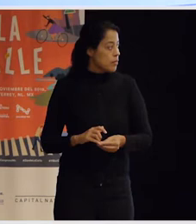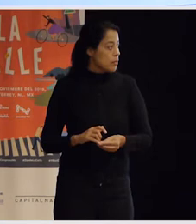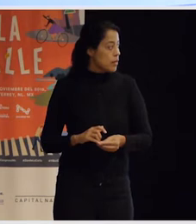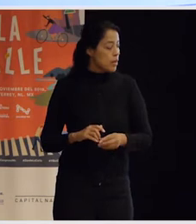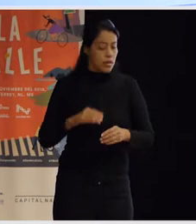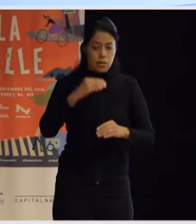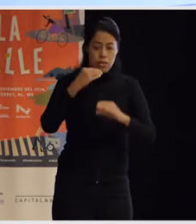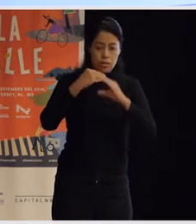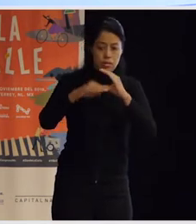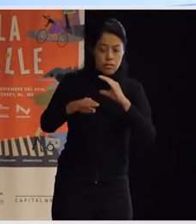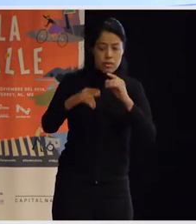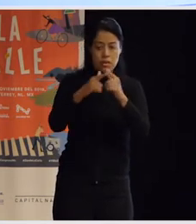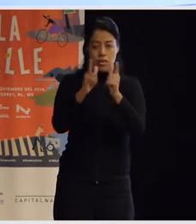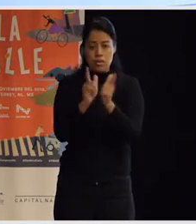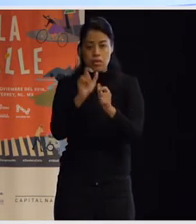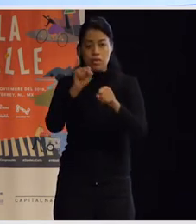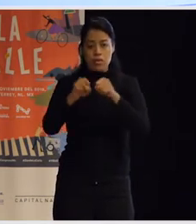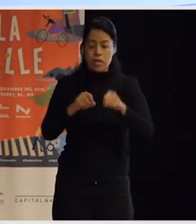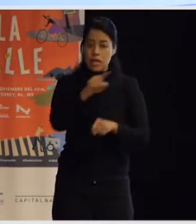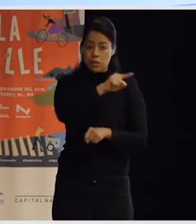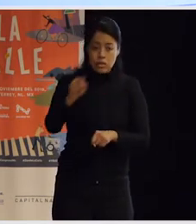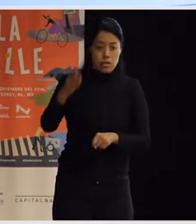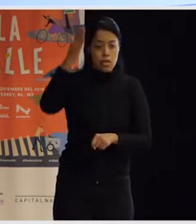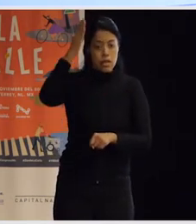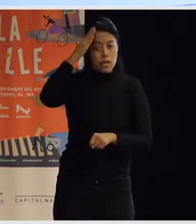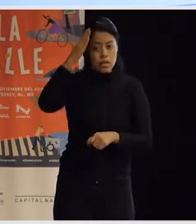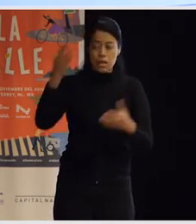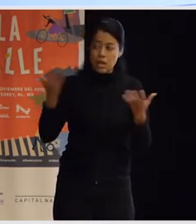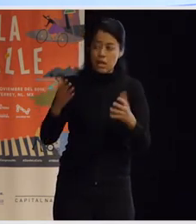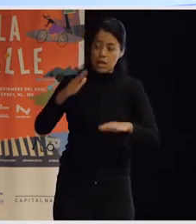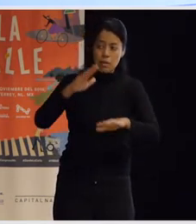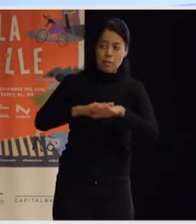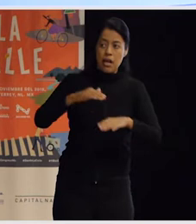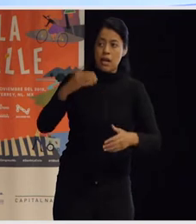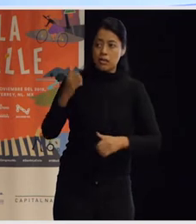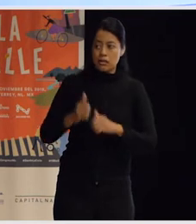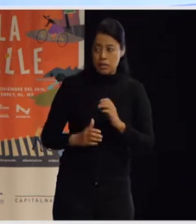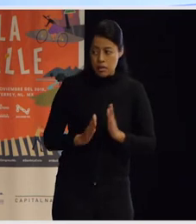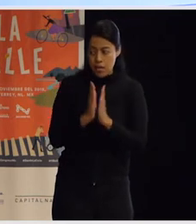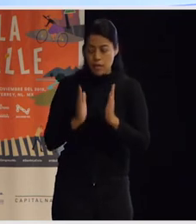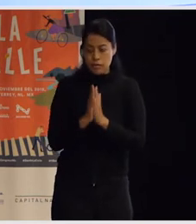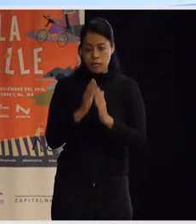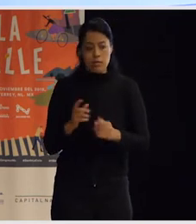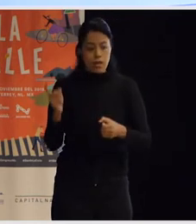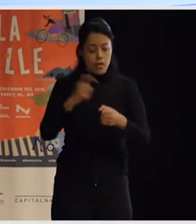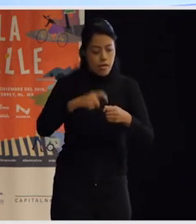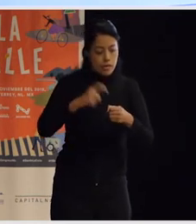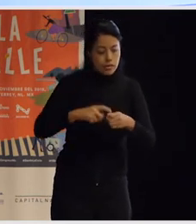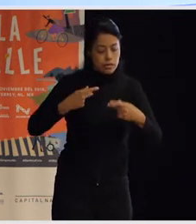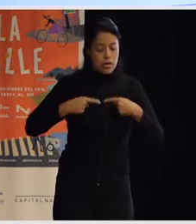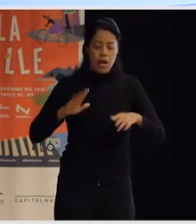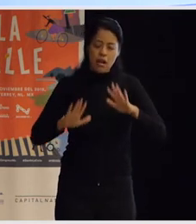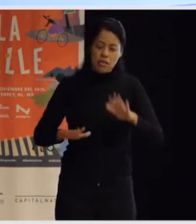y mi mensaje es a los colectivos que tomen el liderazgo y empiecen a hacer más actividades y que empezamos a involucrar la ciudadanía y así que a veces nos da hueva